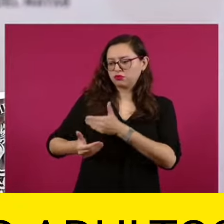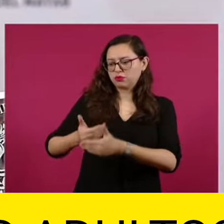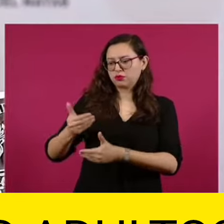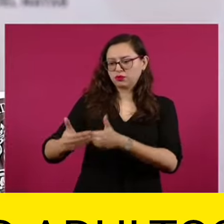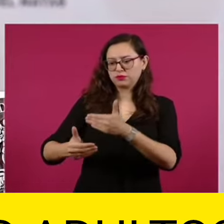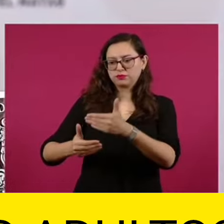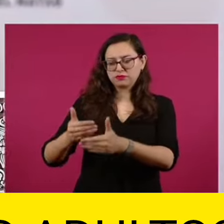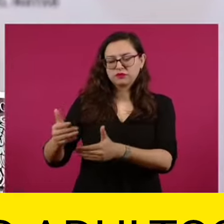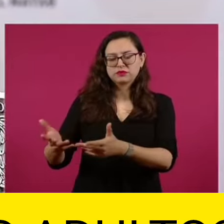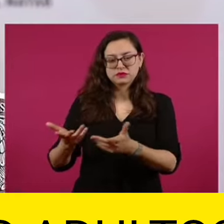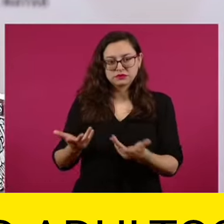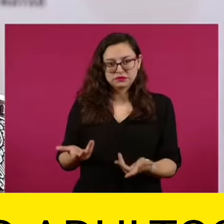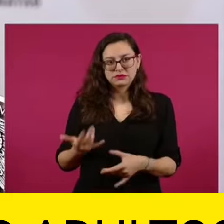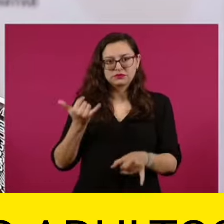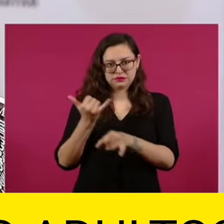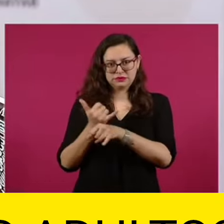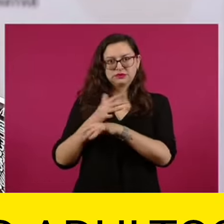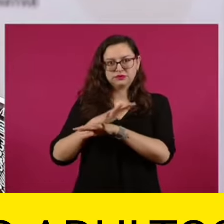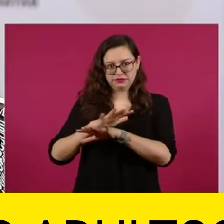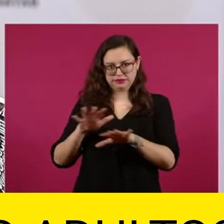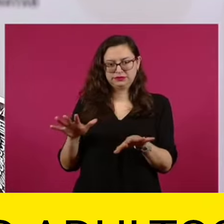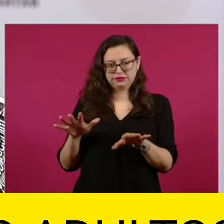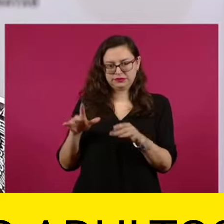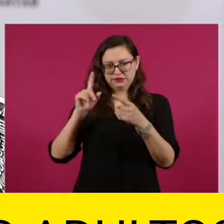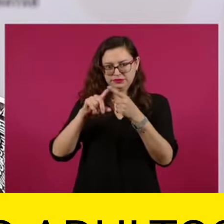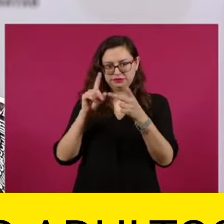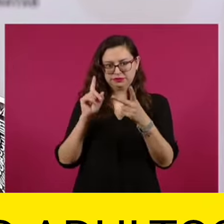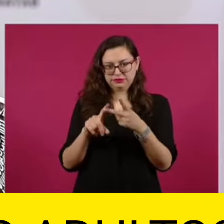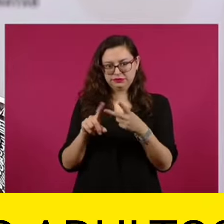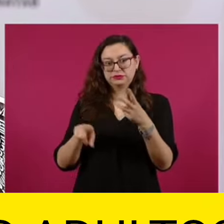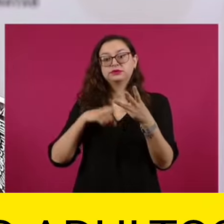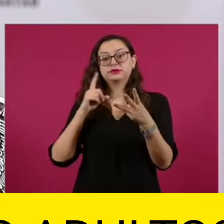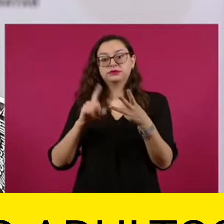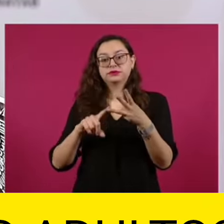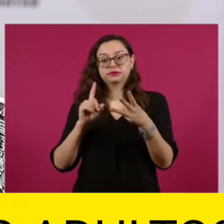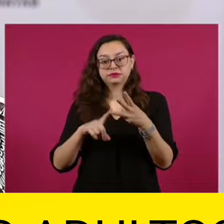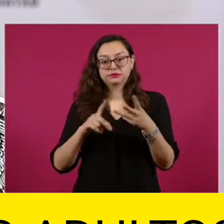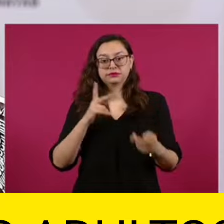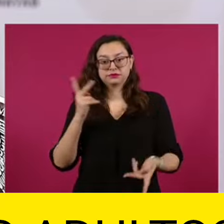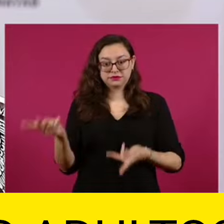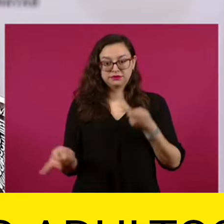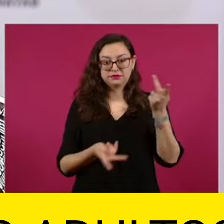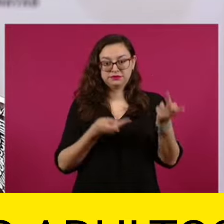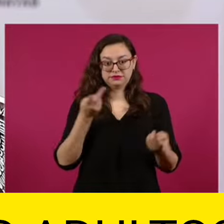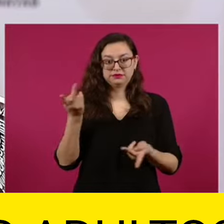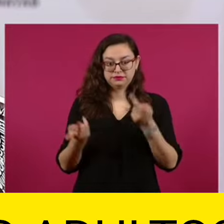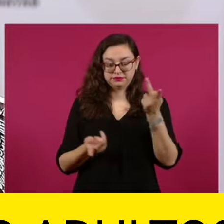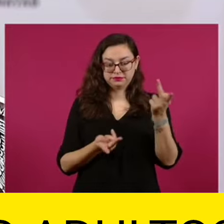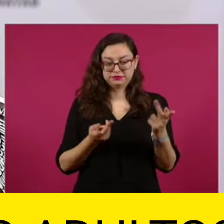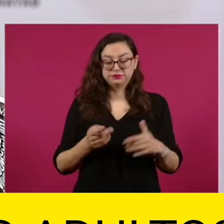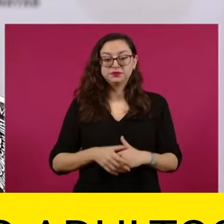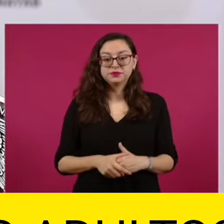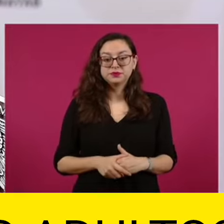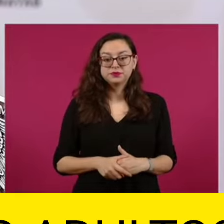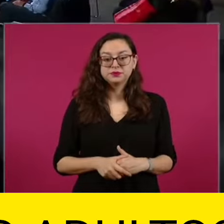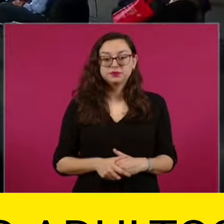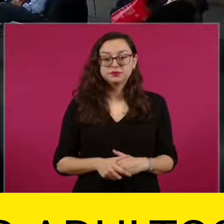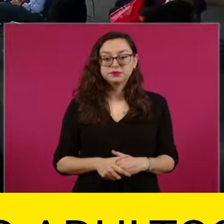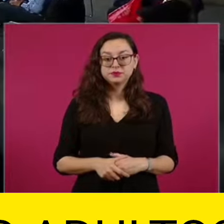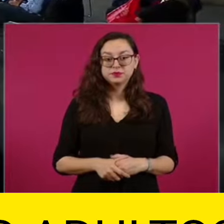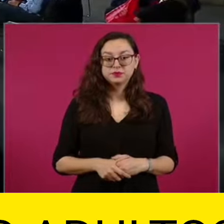luego de eso ya vamos a las preguntas de ustedes, a contestar las preguntas